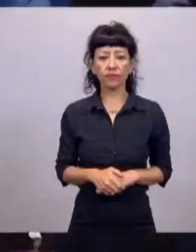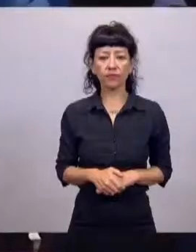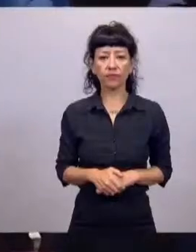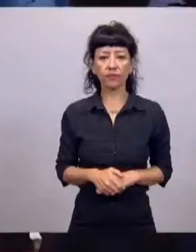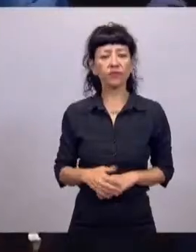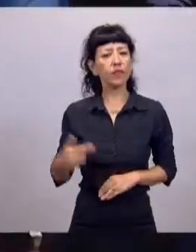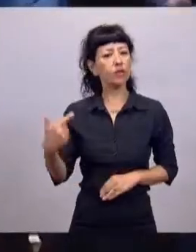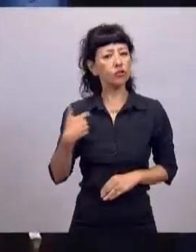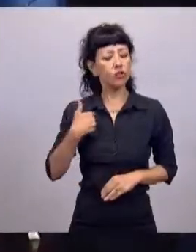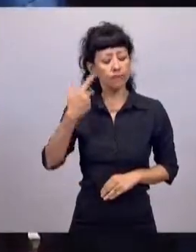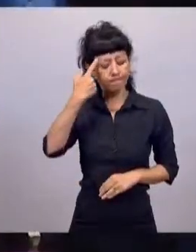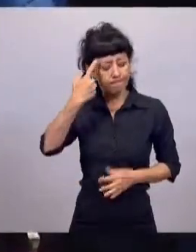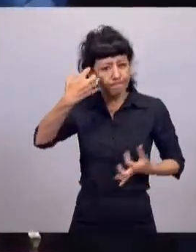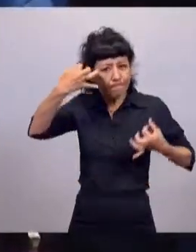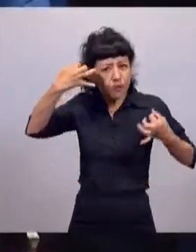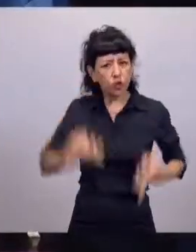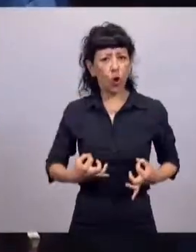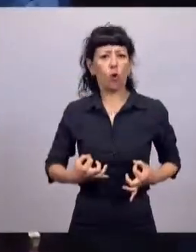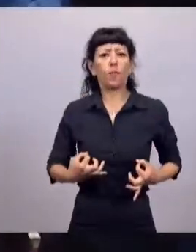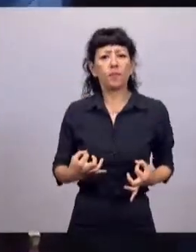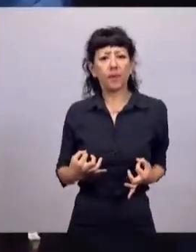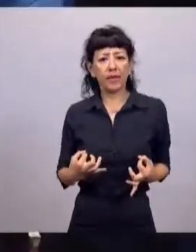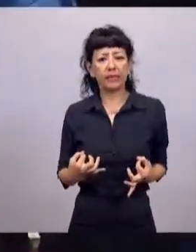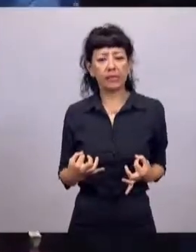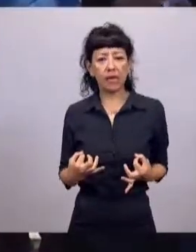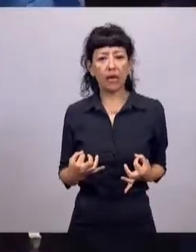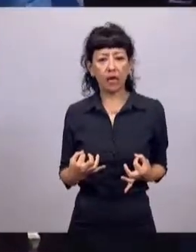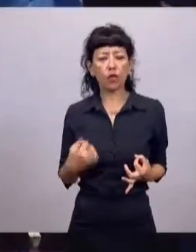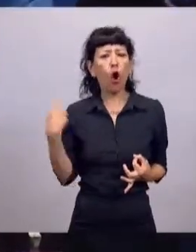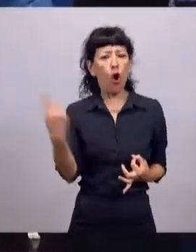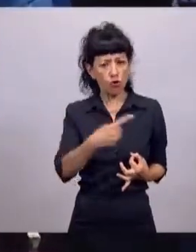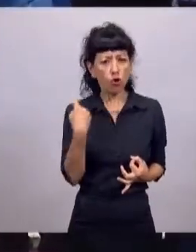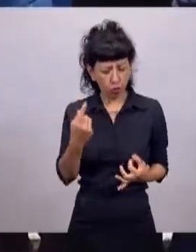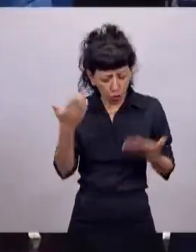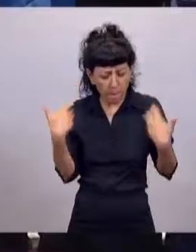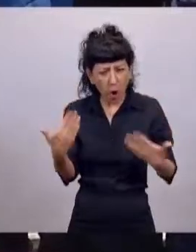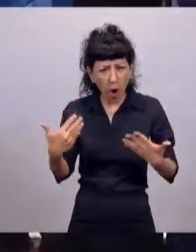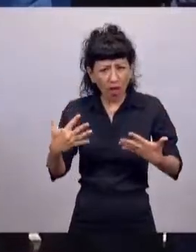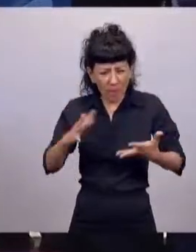Estoy convencido de que vamos a salir adelante.